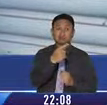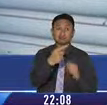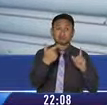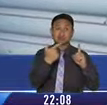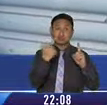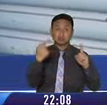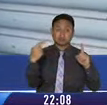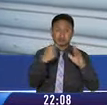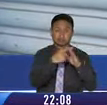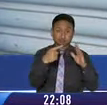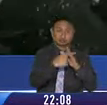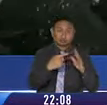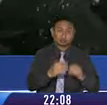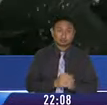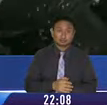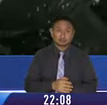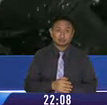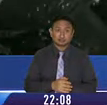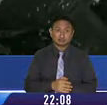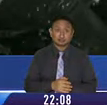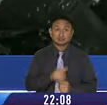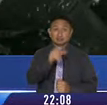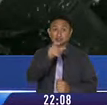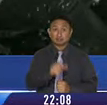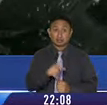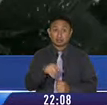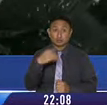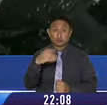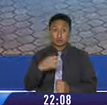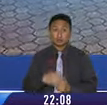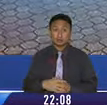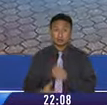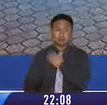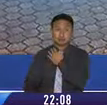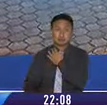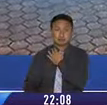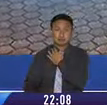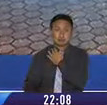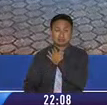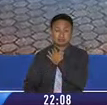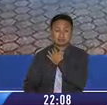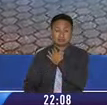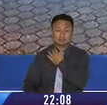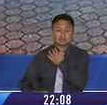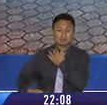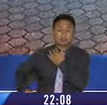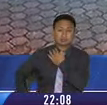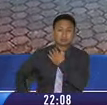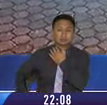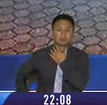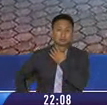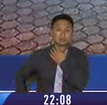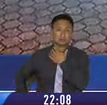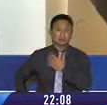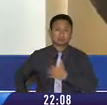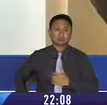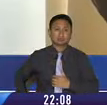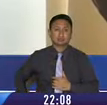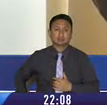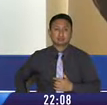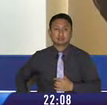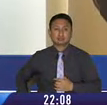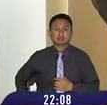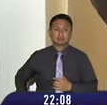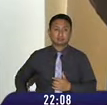Los impactos de bala amanecen y sorprenden a los propietarios. El miedo camina a toda hora entre los extorsionados.